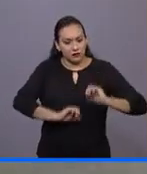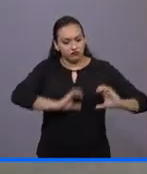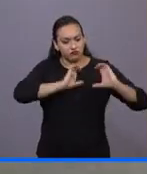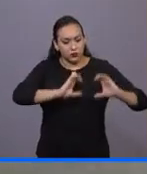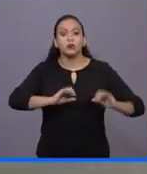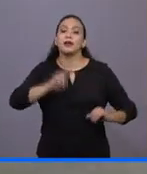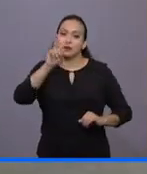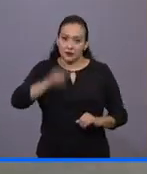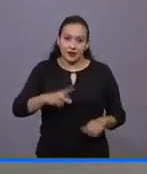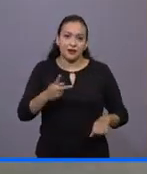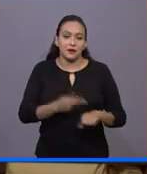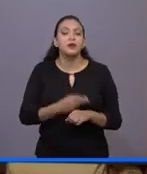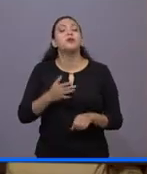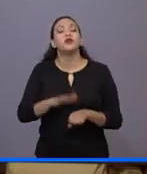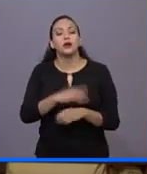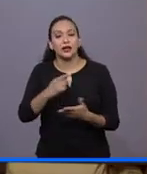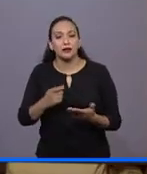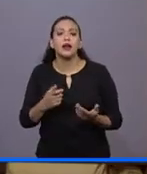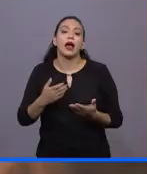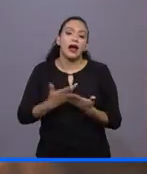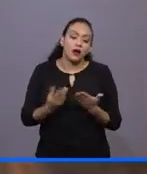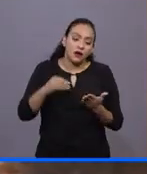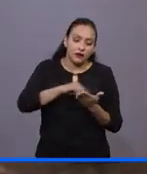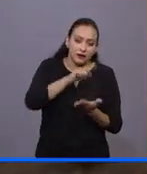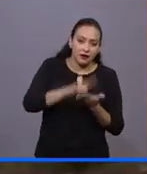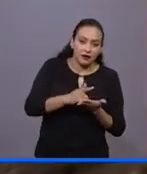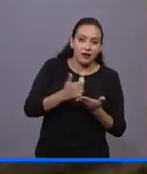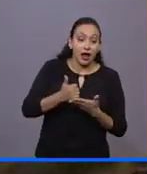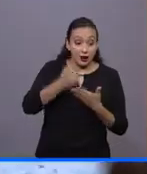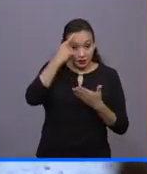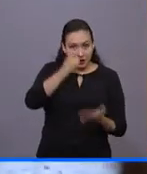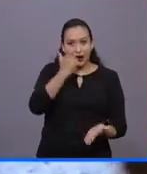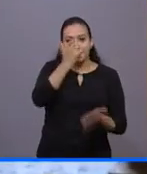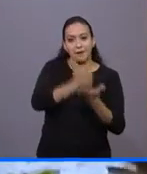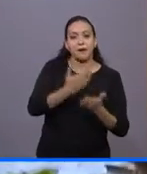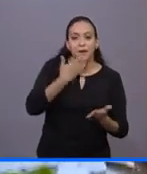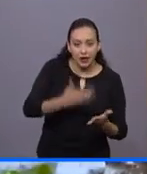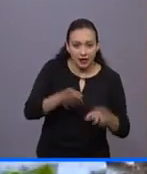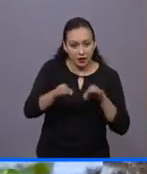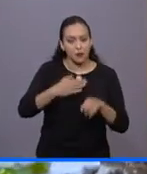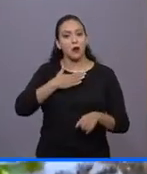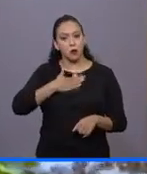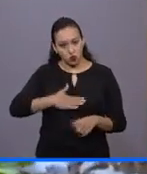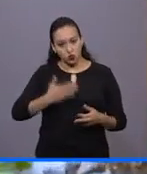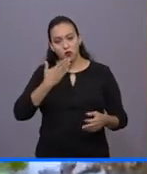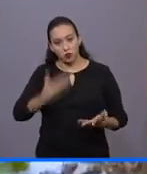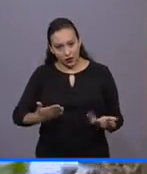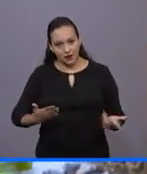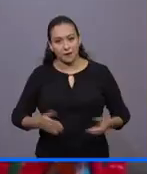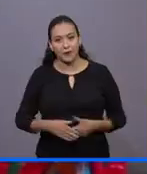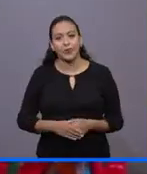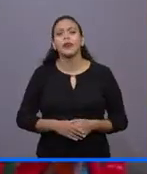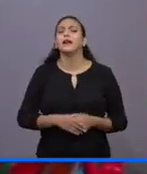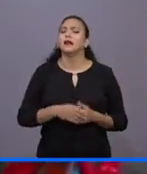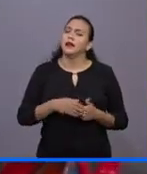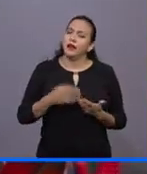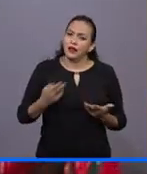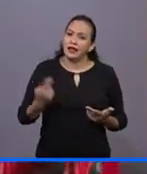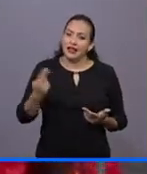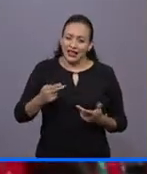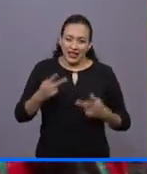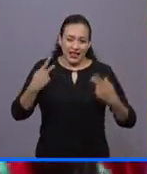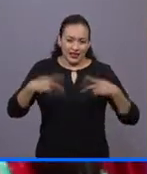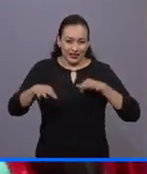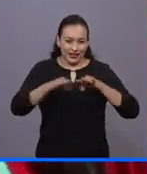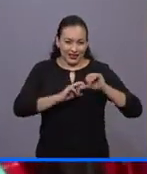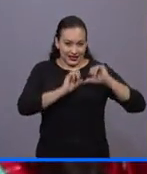que incluye el financiamiento, las legislaciones, el mercado de trabajo de la economía del cuidado y más. Para ello se requiere que los trabajos